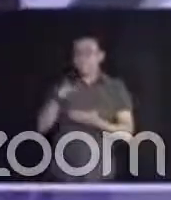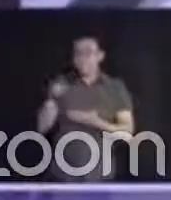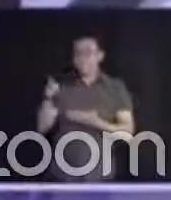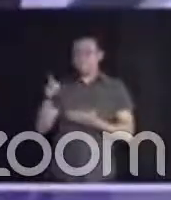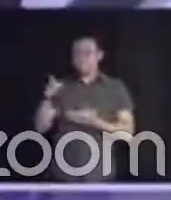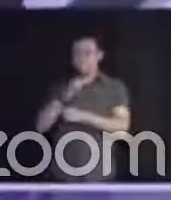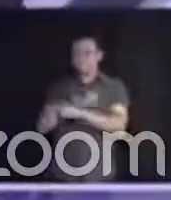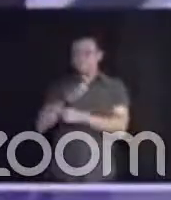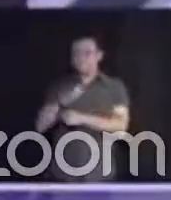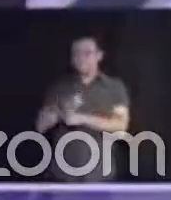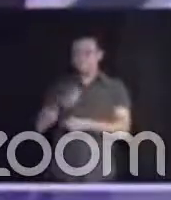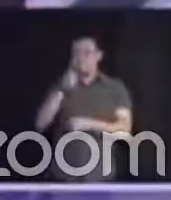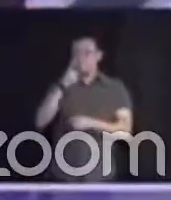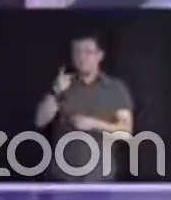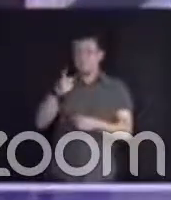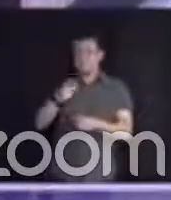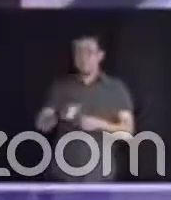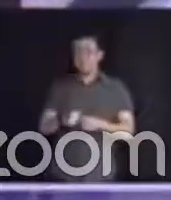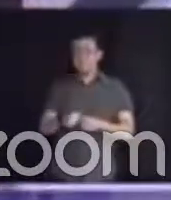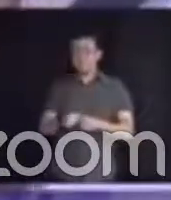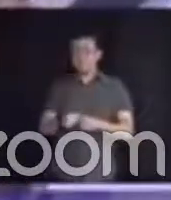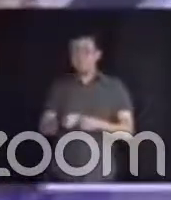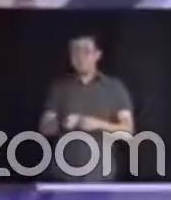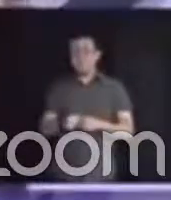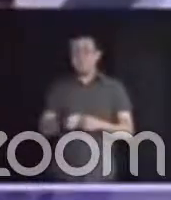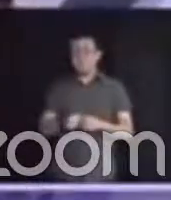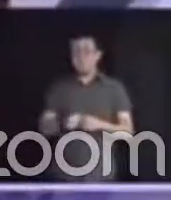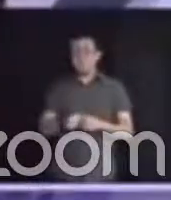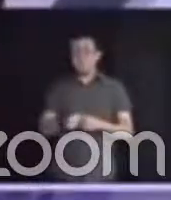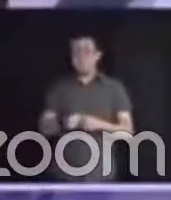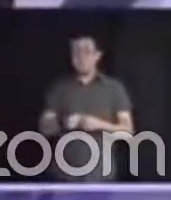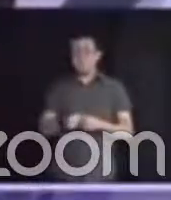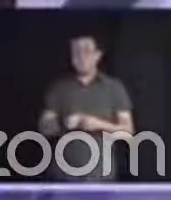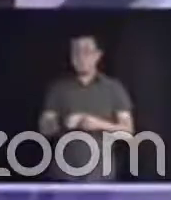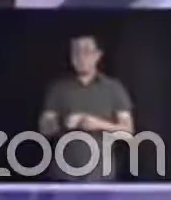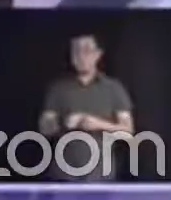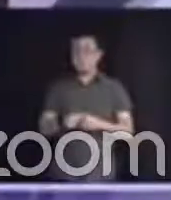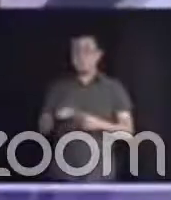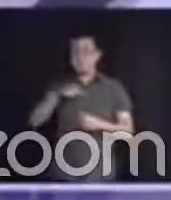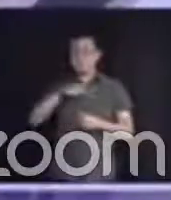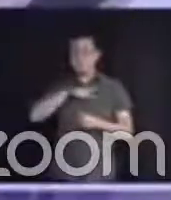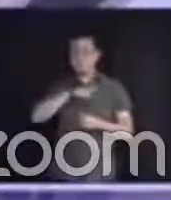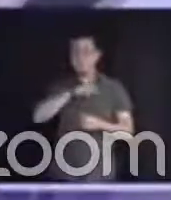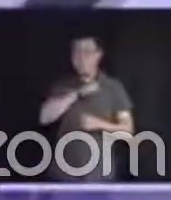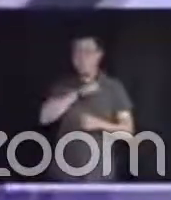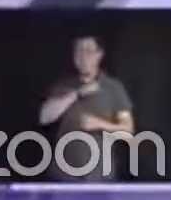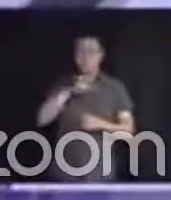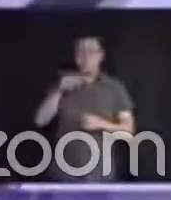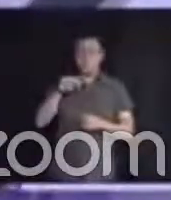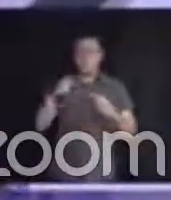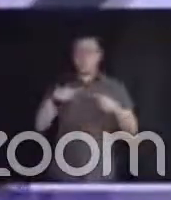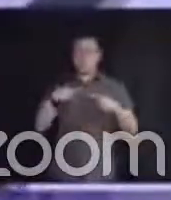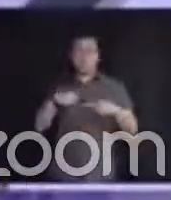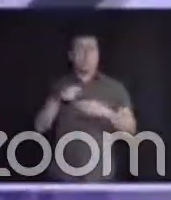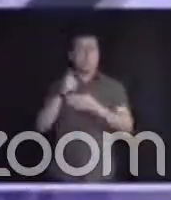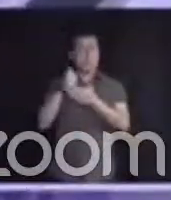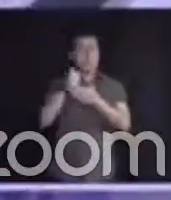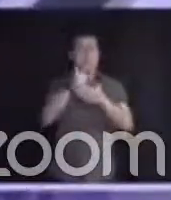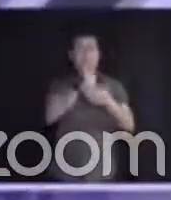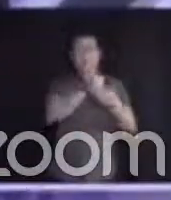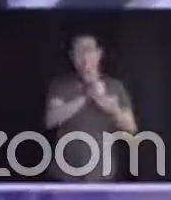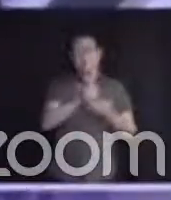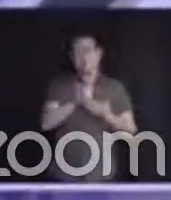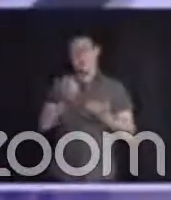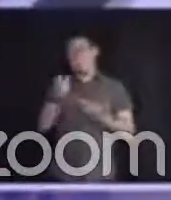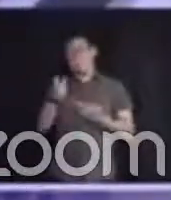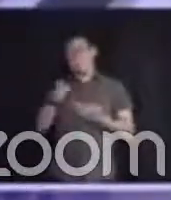premio. Como aquí dice nuestra compañera, es un, ahora sí que es por el, las personas que he